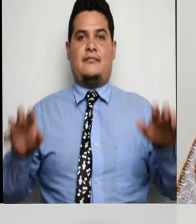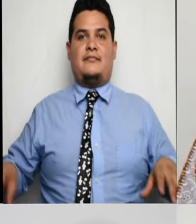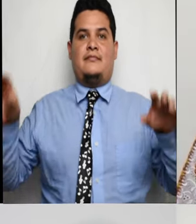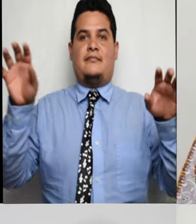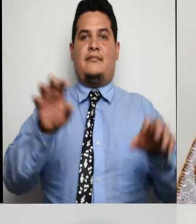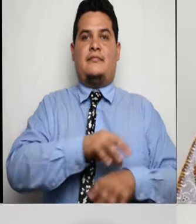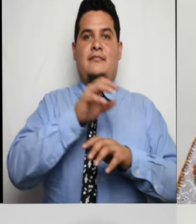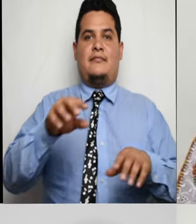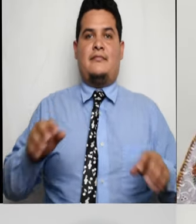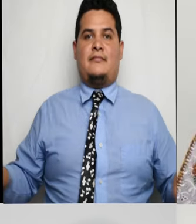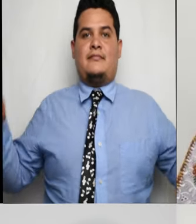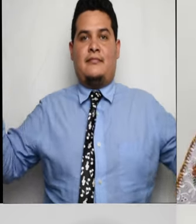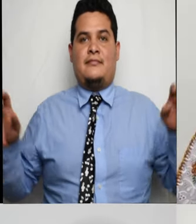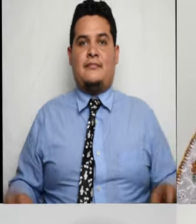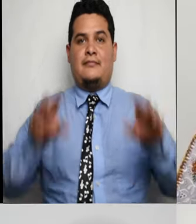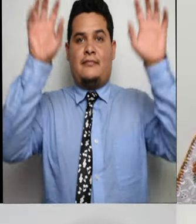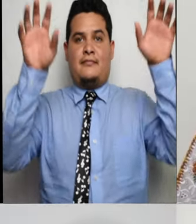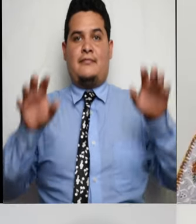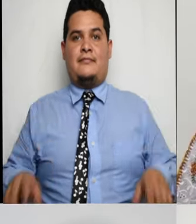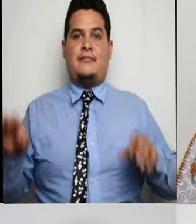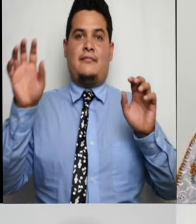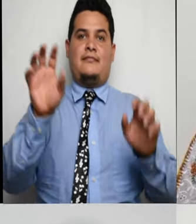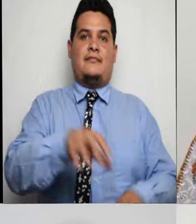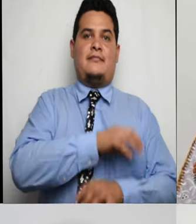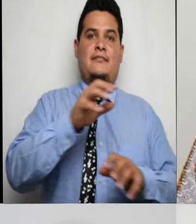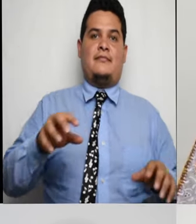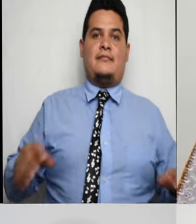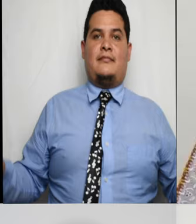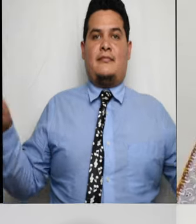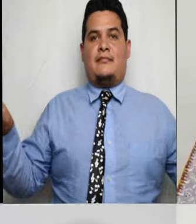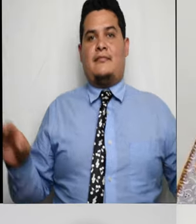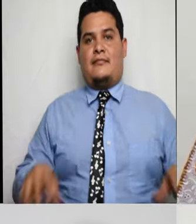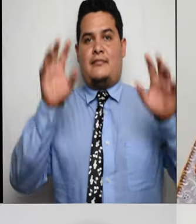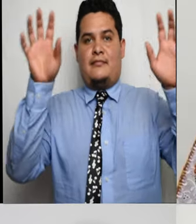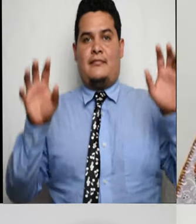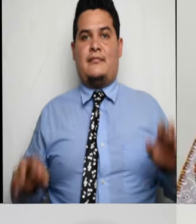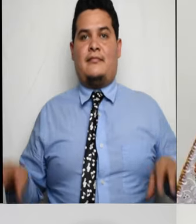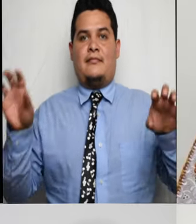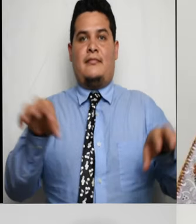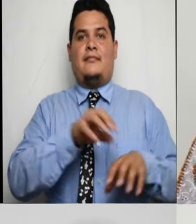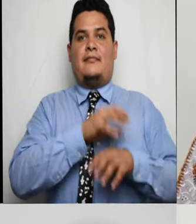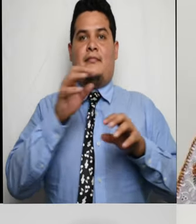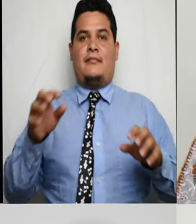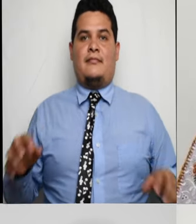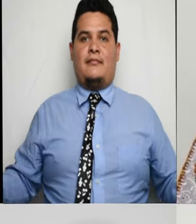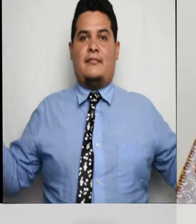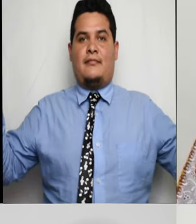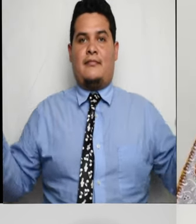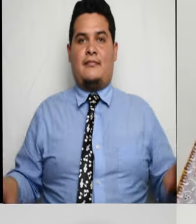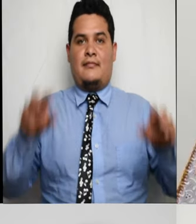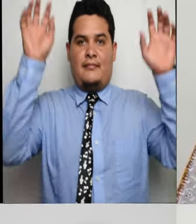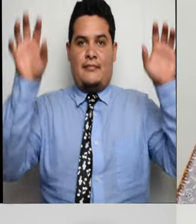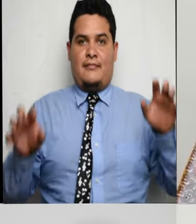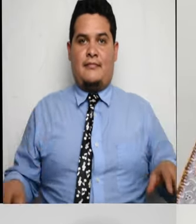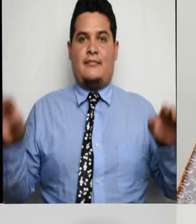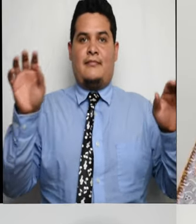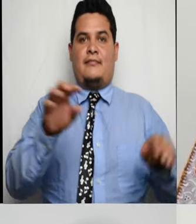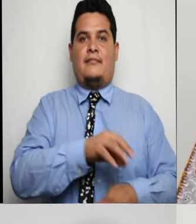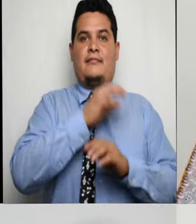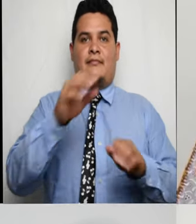pretenda manchar, pues tus hijos valientes y altivos